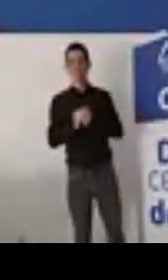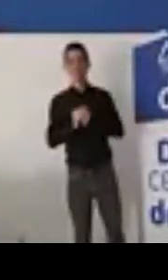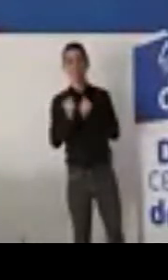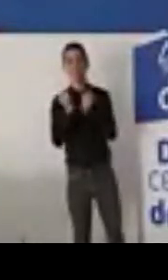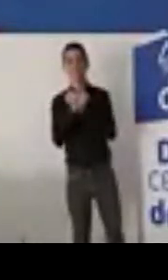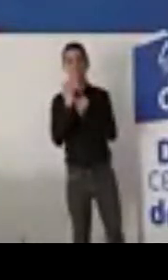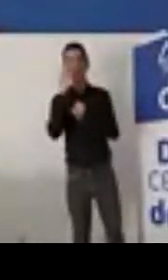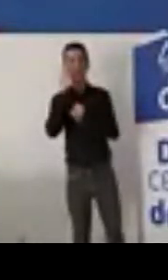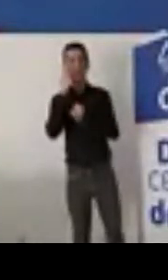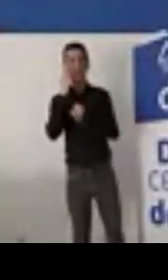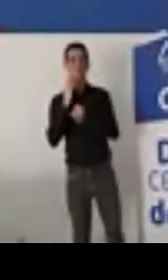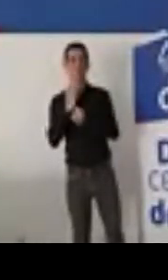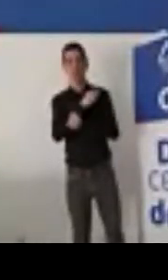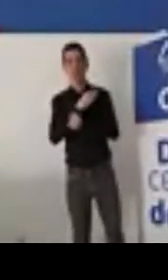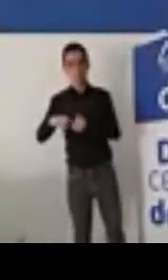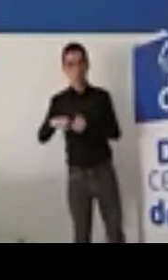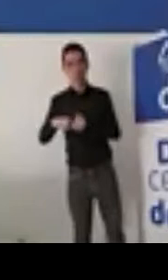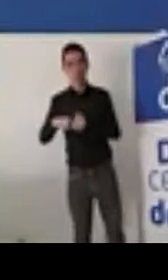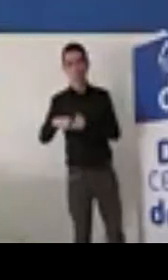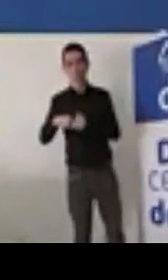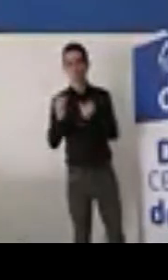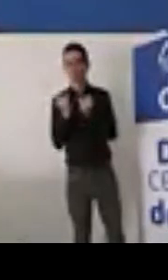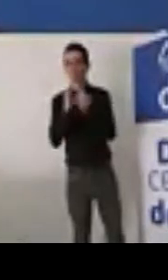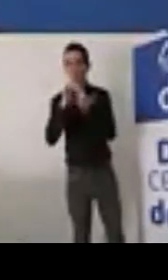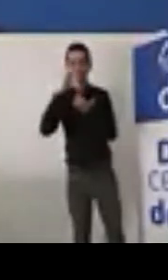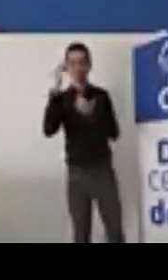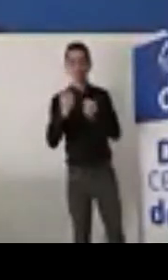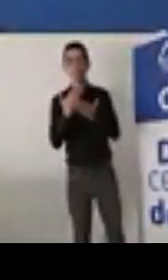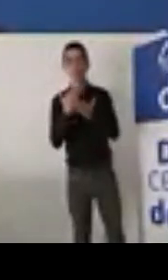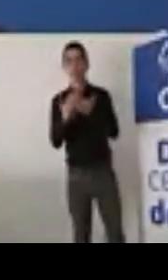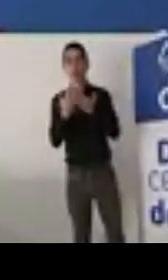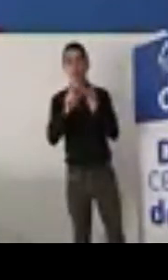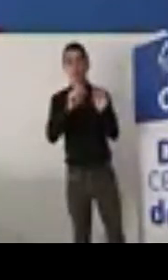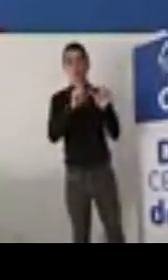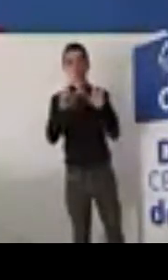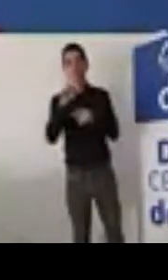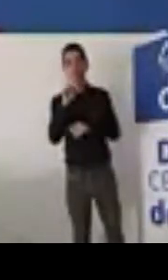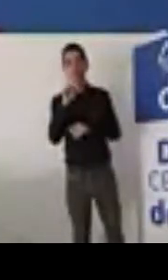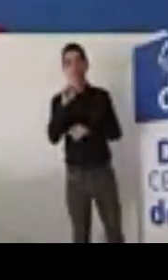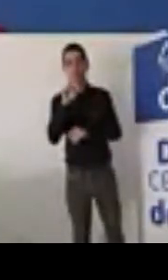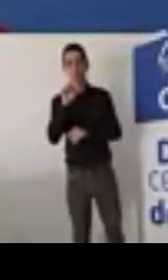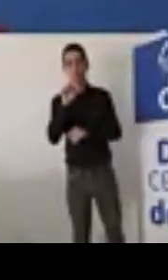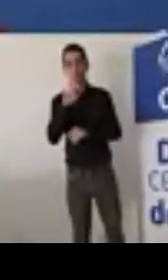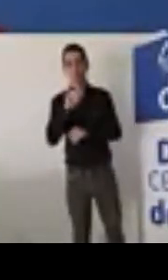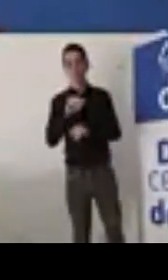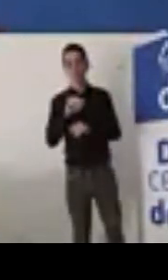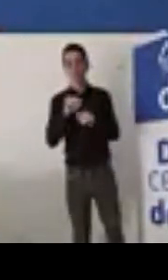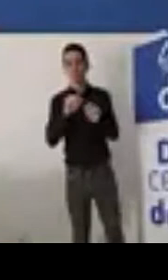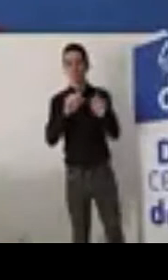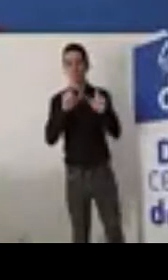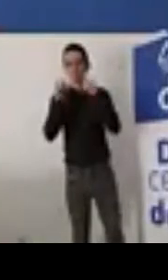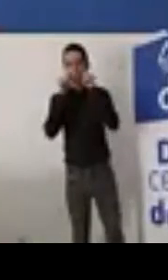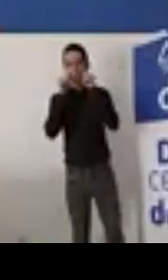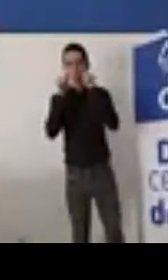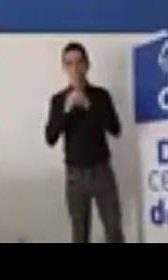de la voz a Dorian en este caso para continuar con estos paneles. En cuanto a Facebook, me parece que cerramos en